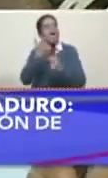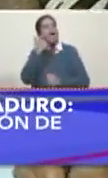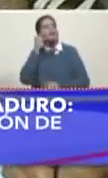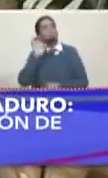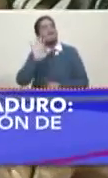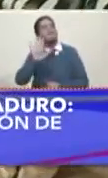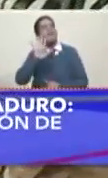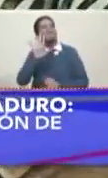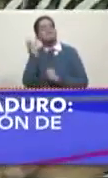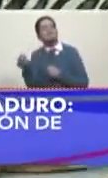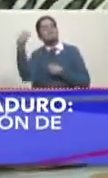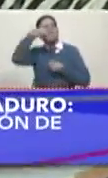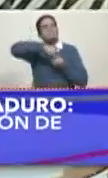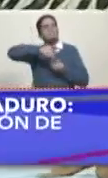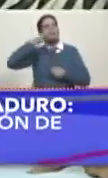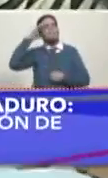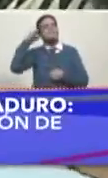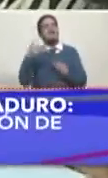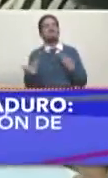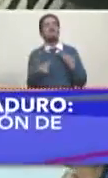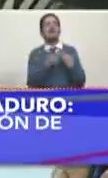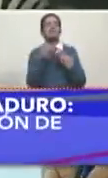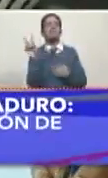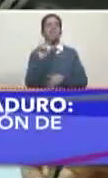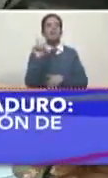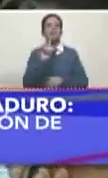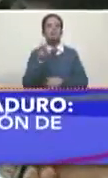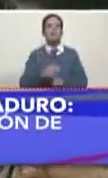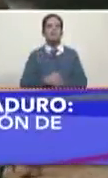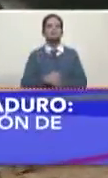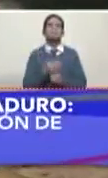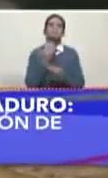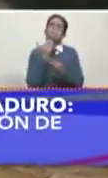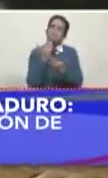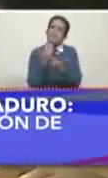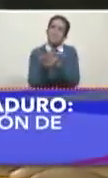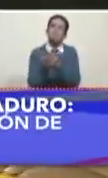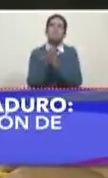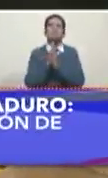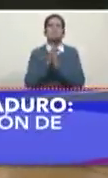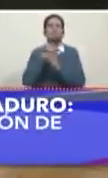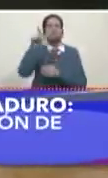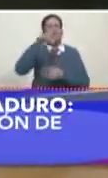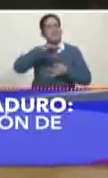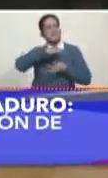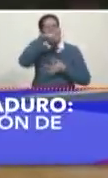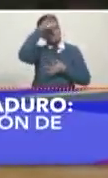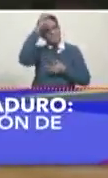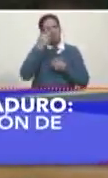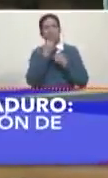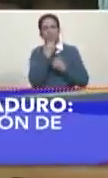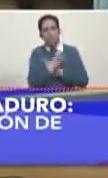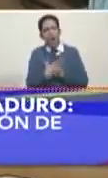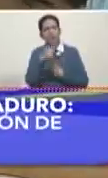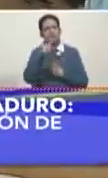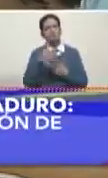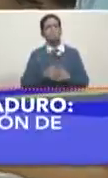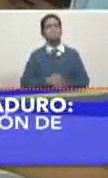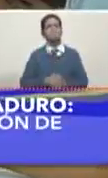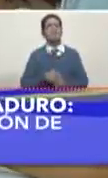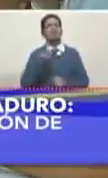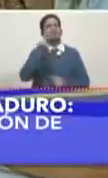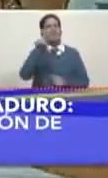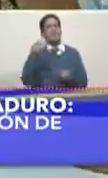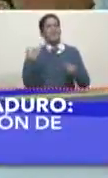de intervención militar contra Venezuela. Apelamos al alma buena de la sociedad estadounidense, víctima de